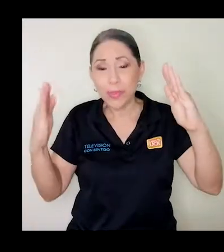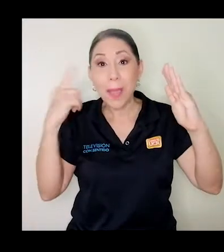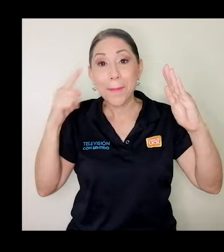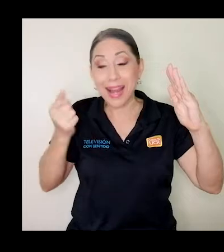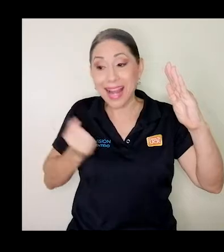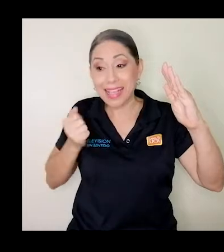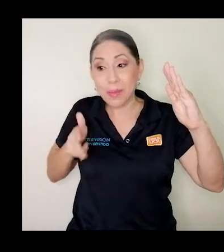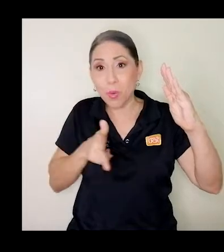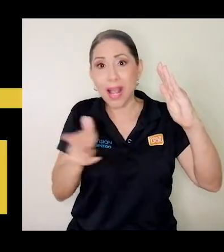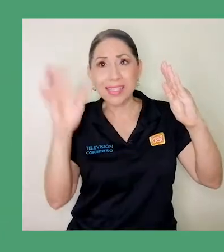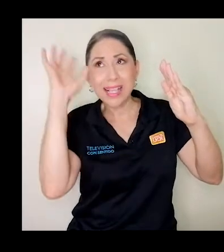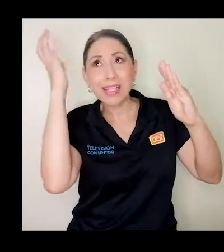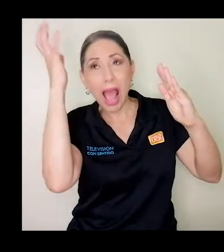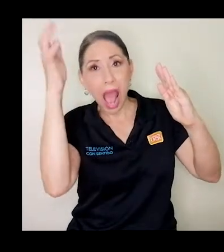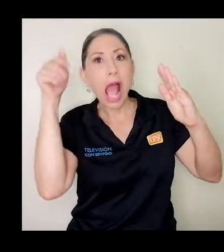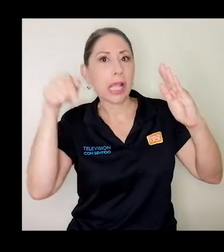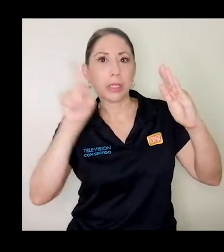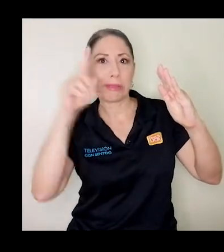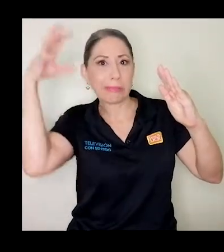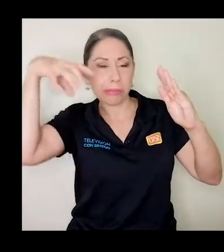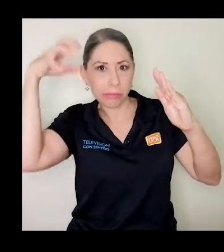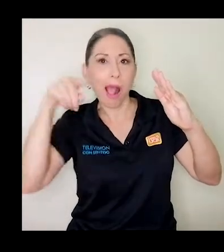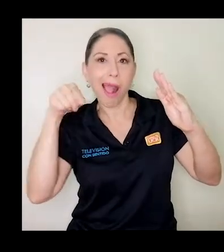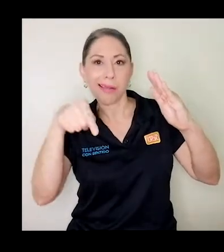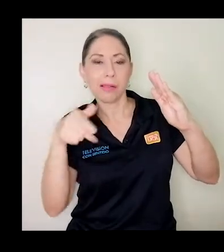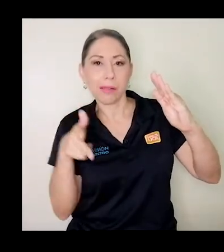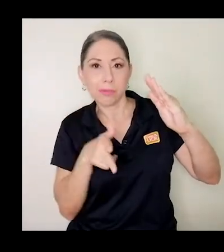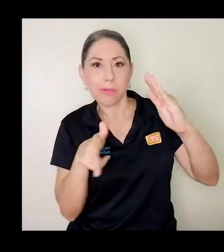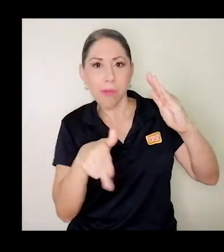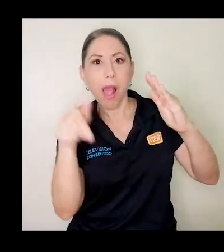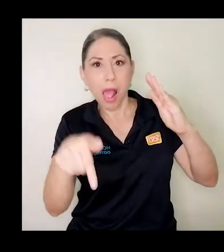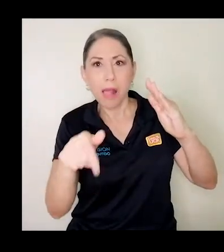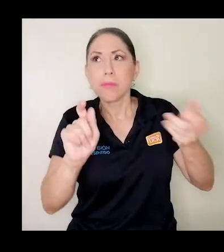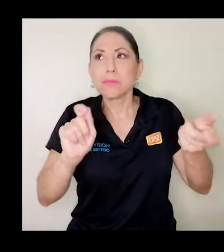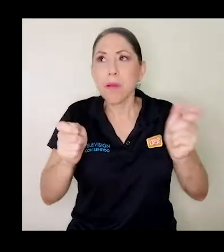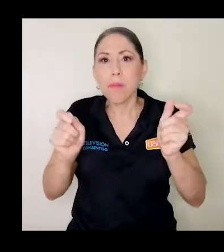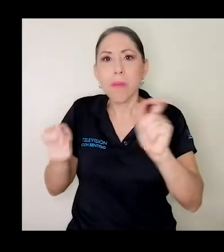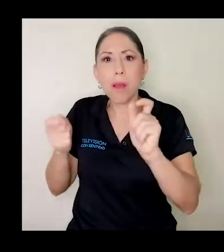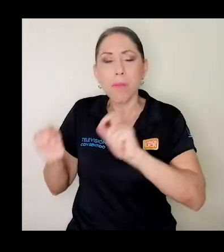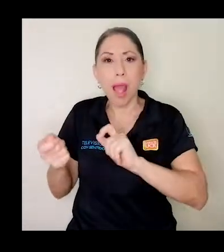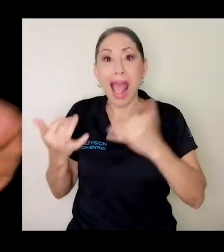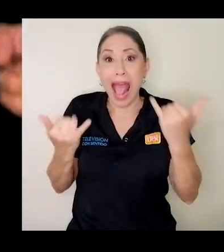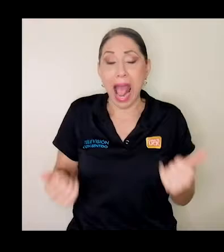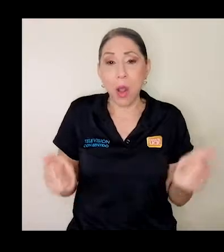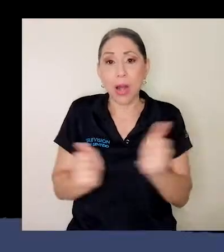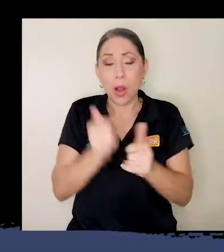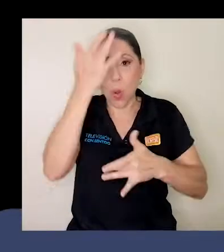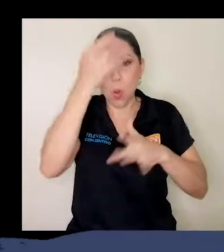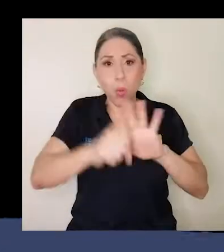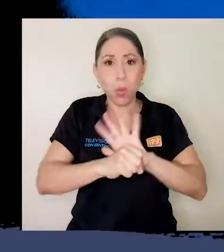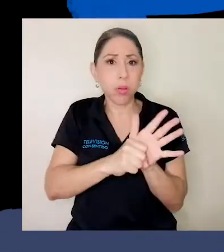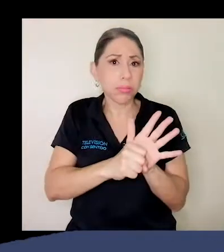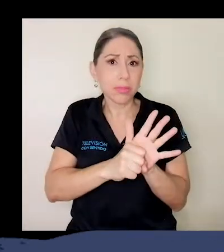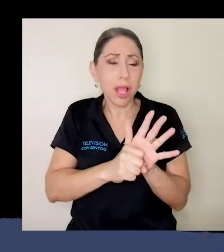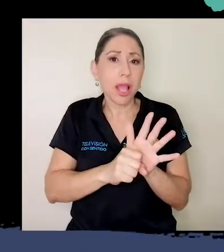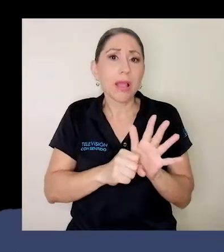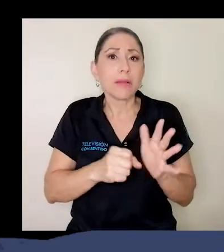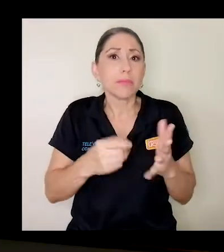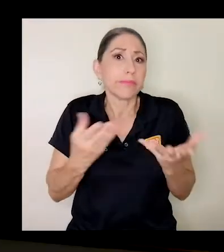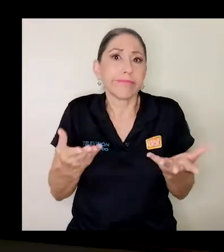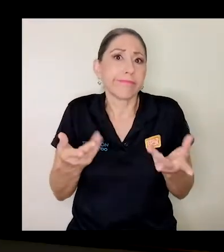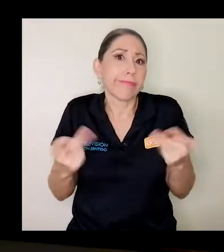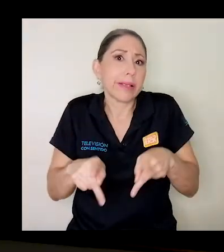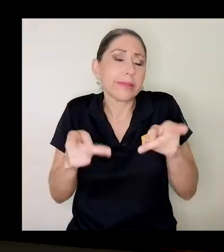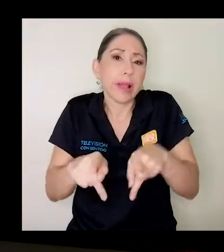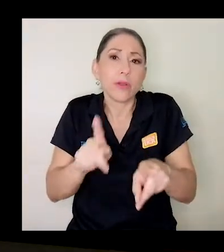desinfectar las ambulancias bajo techo. En fin, es esta cuestión que generó la pandemia, que generó, como es natural y